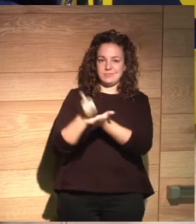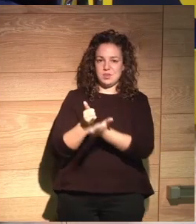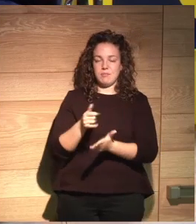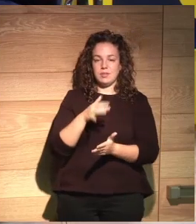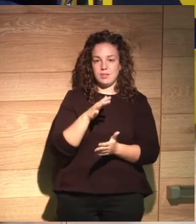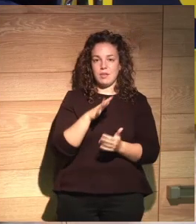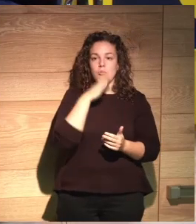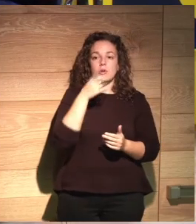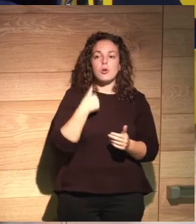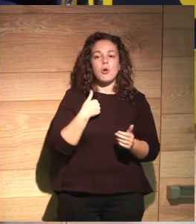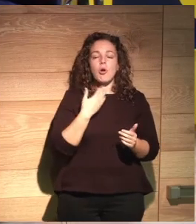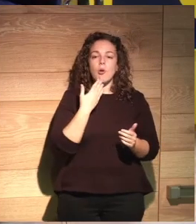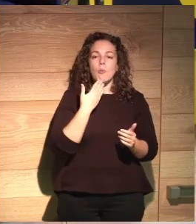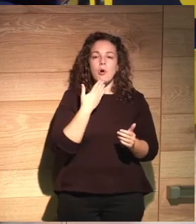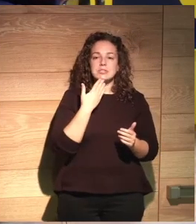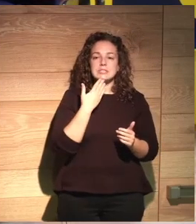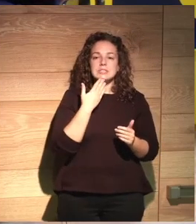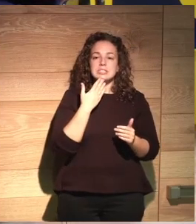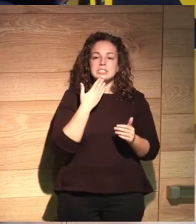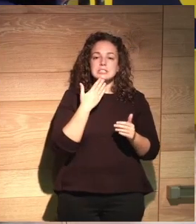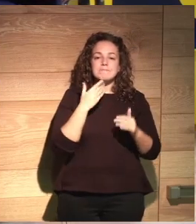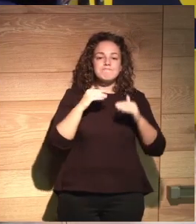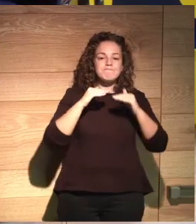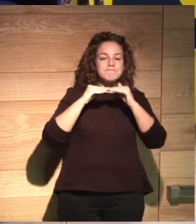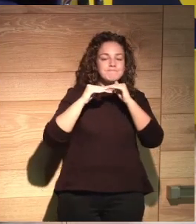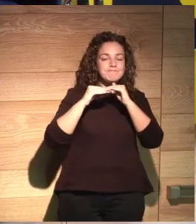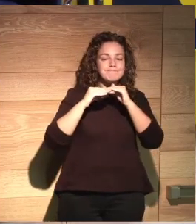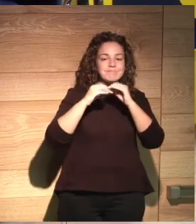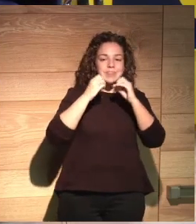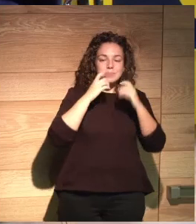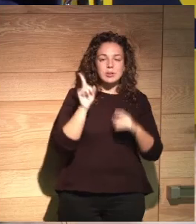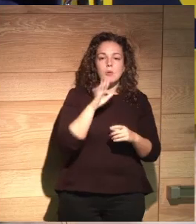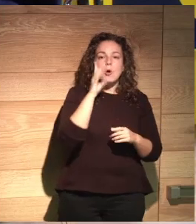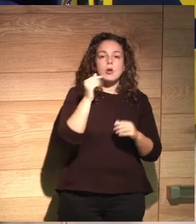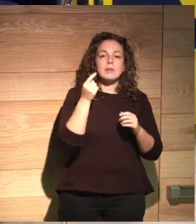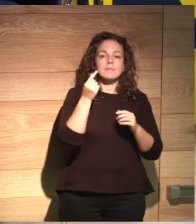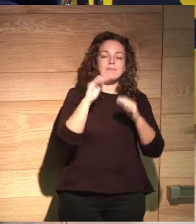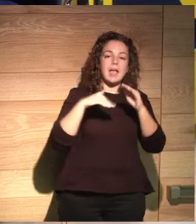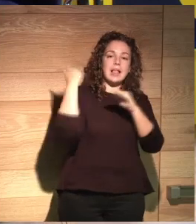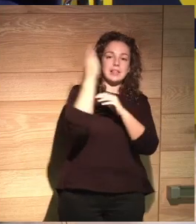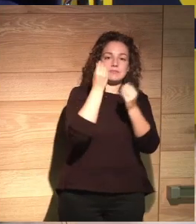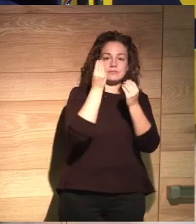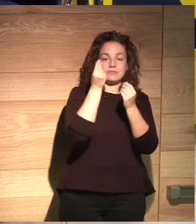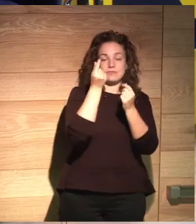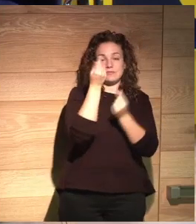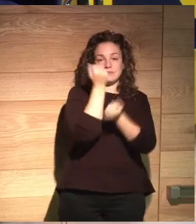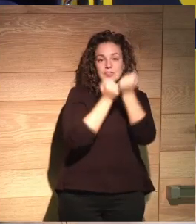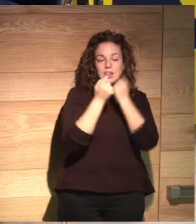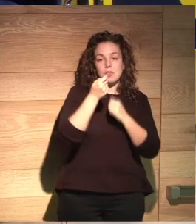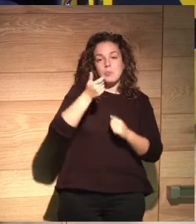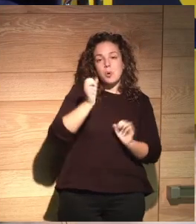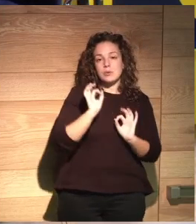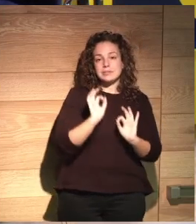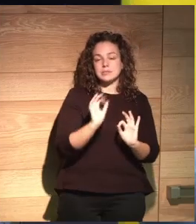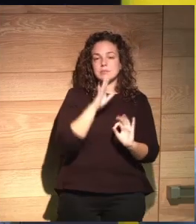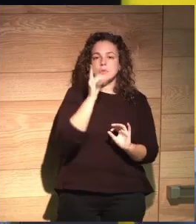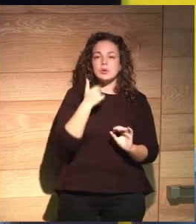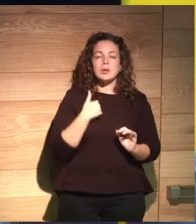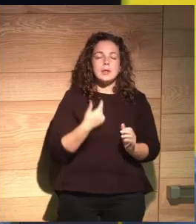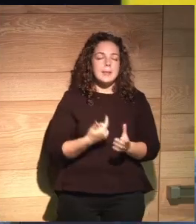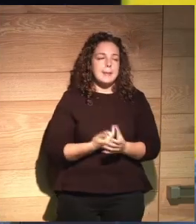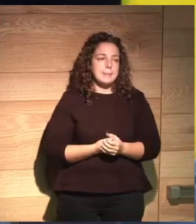hay una especie de asimetría en todo esto en las altas finanzas son un poco así también no es cierto que que quiso ella